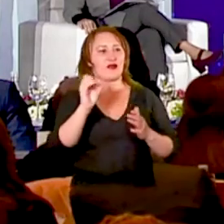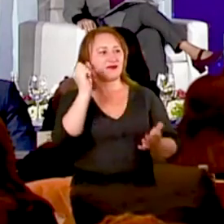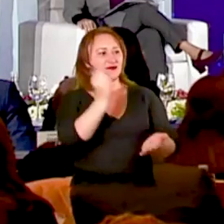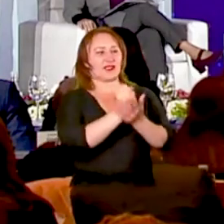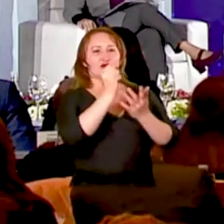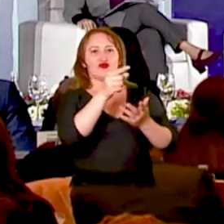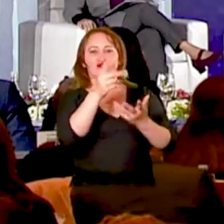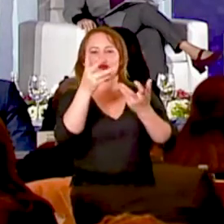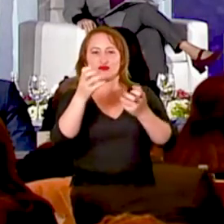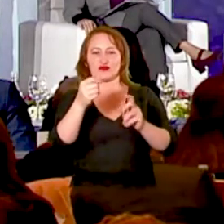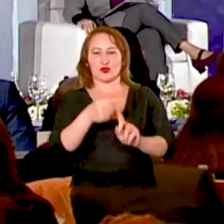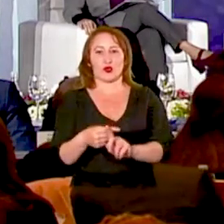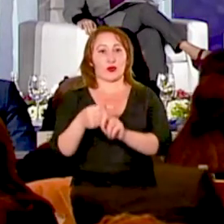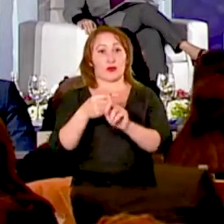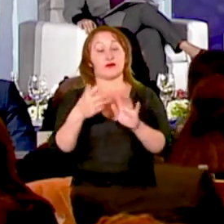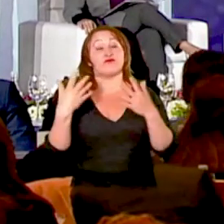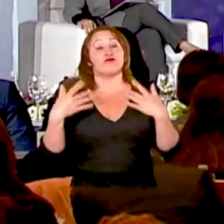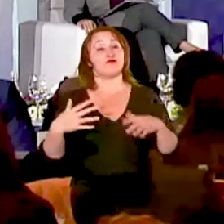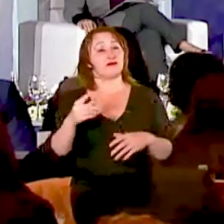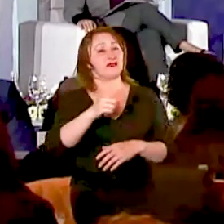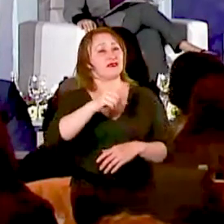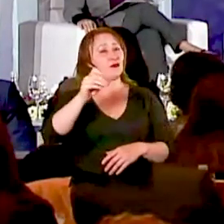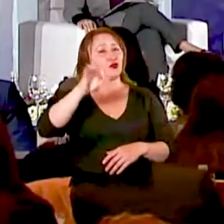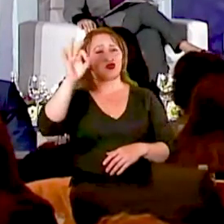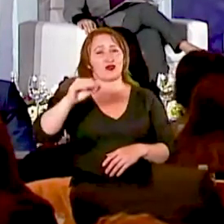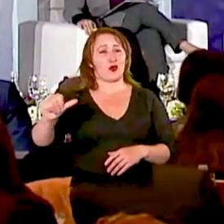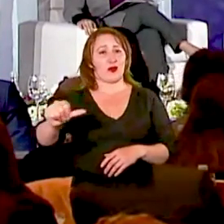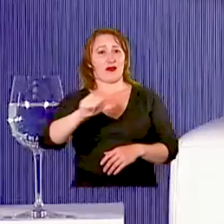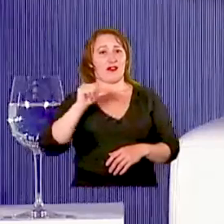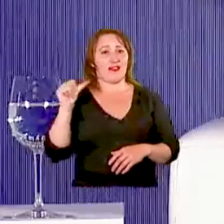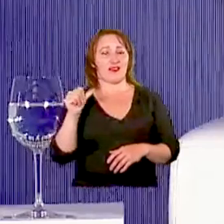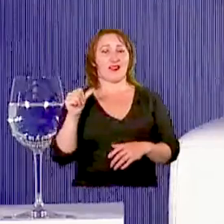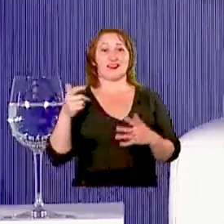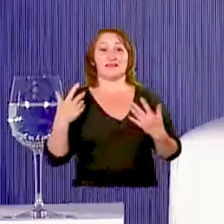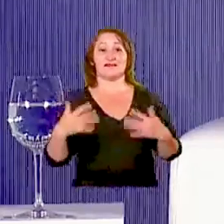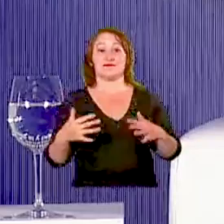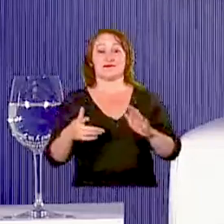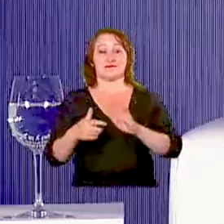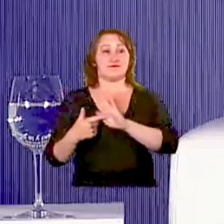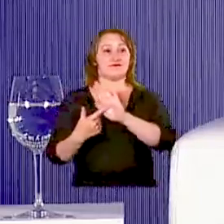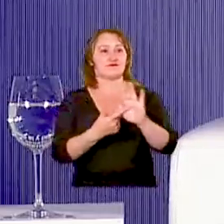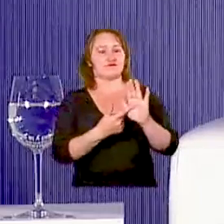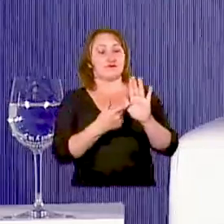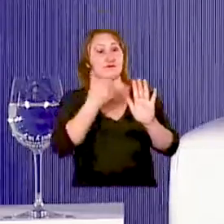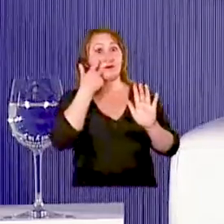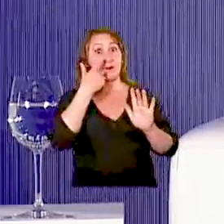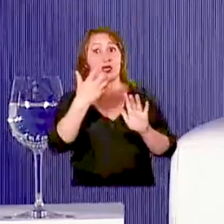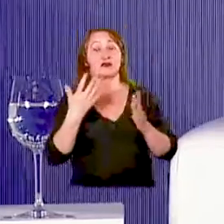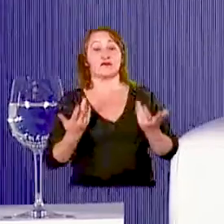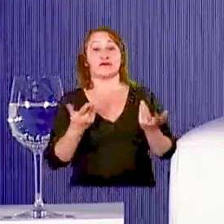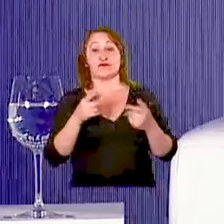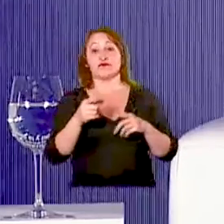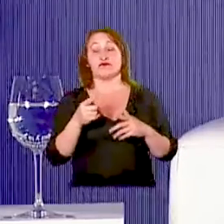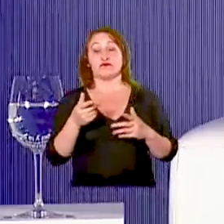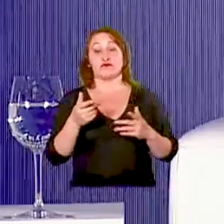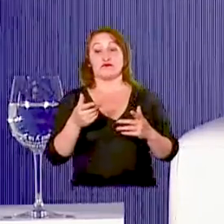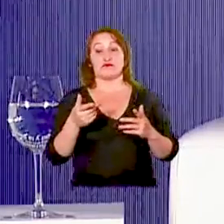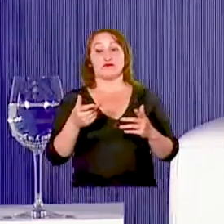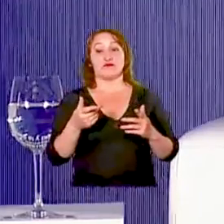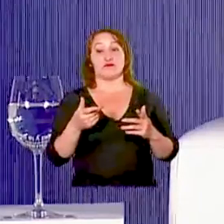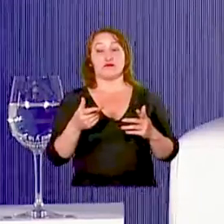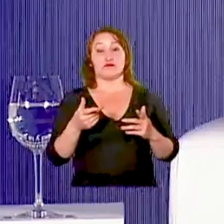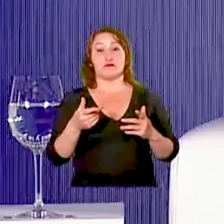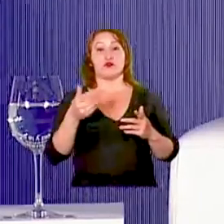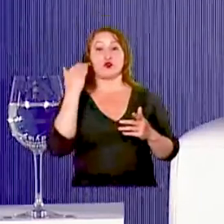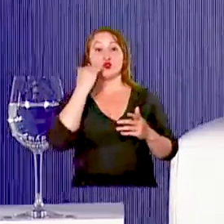puedo ponerle a la Procuraduría porque es 100% femenino y hace ver la relevancia que para usted tiene